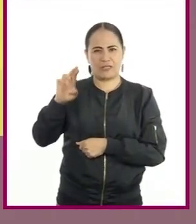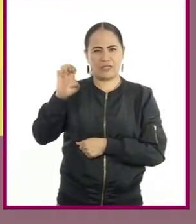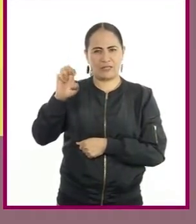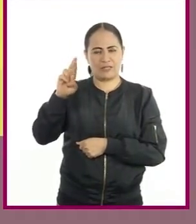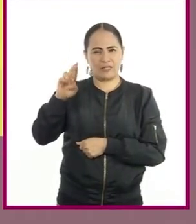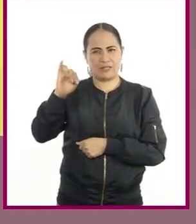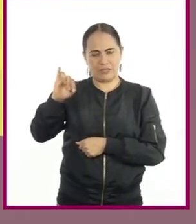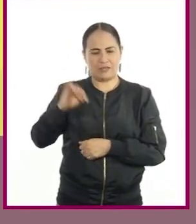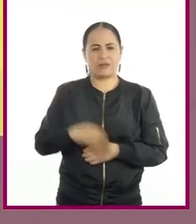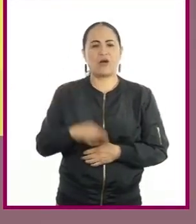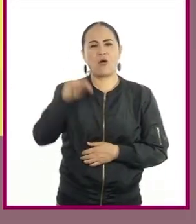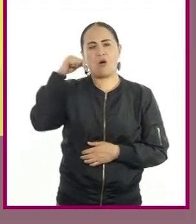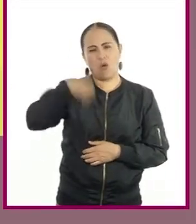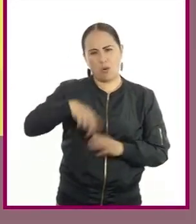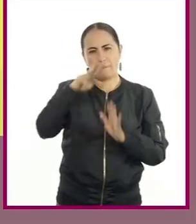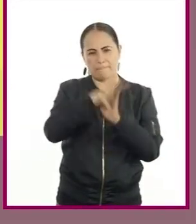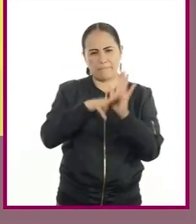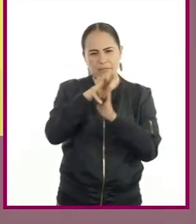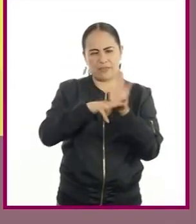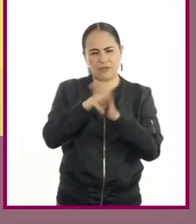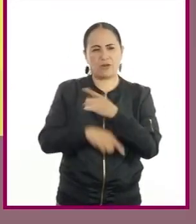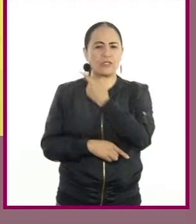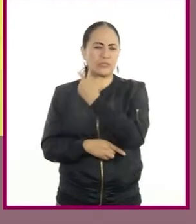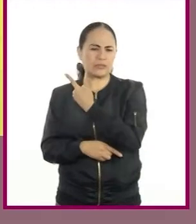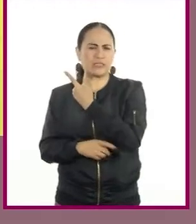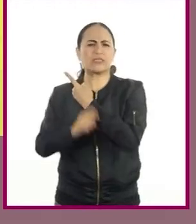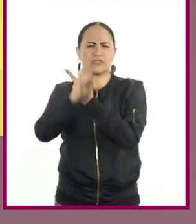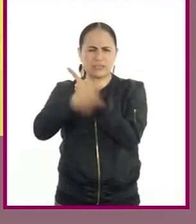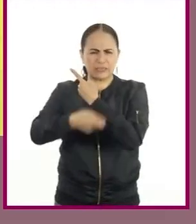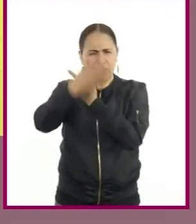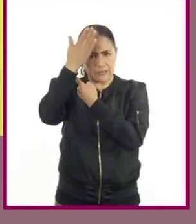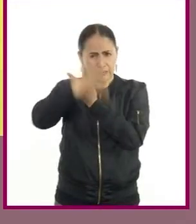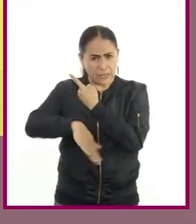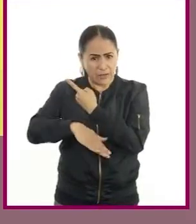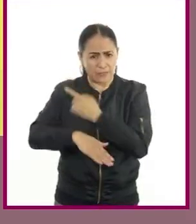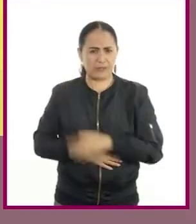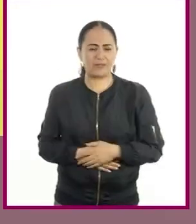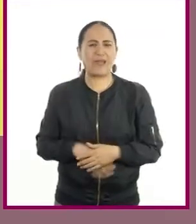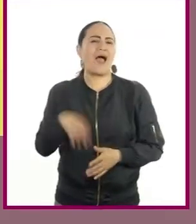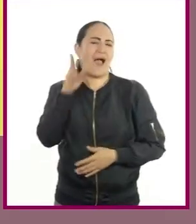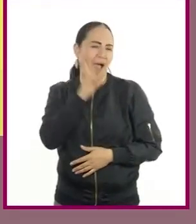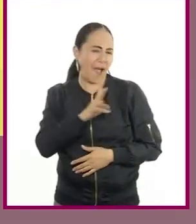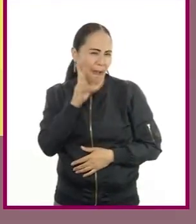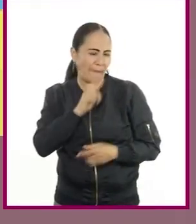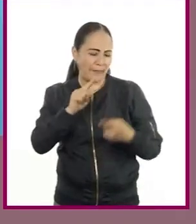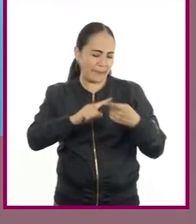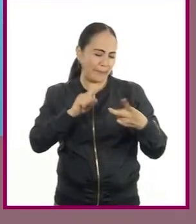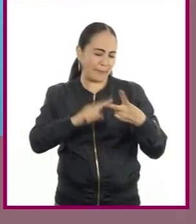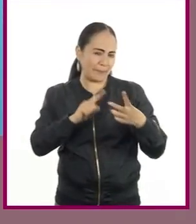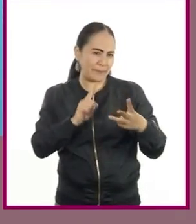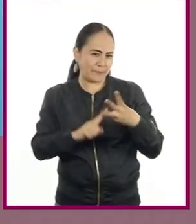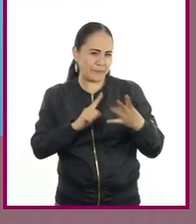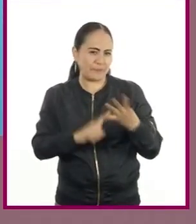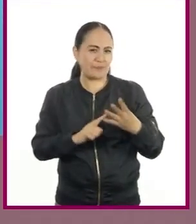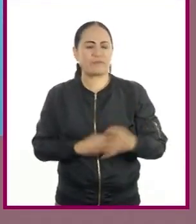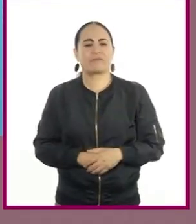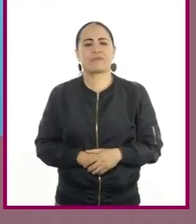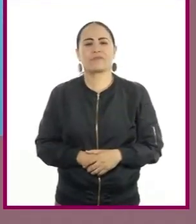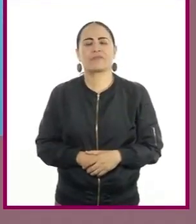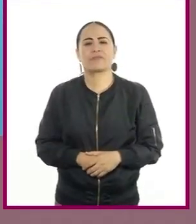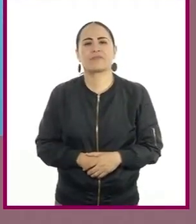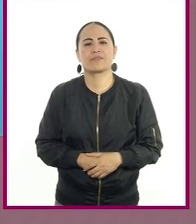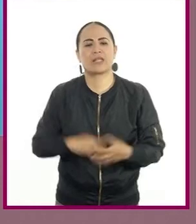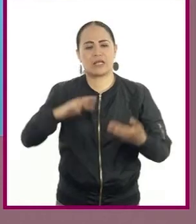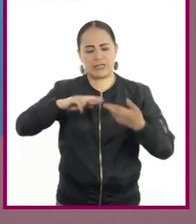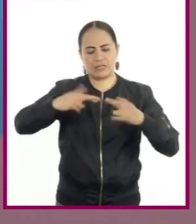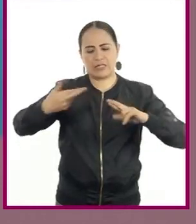vamos a reconocer el valor de la legalidad. ¿Sabes qué significa? Te voy a dar unas pistas. La legalidad está muy